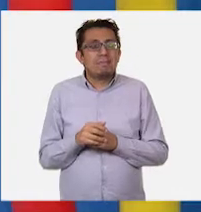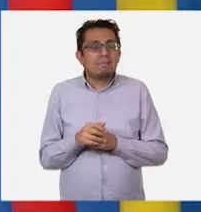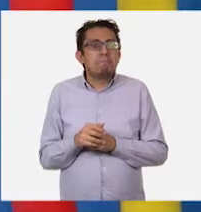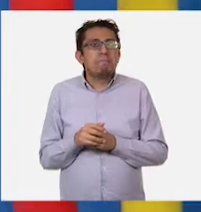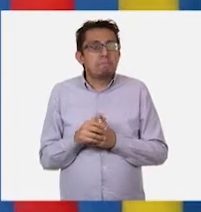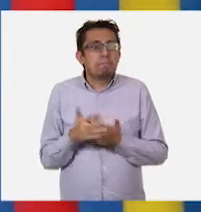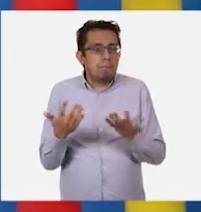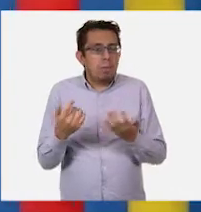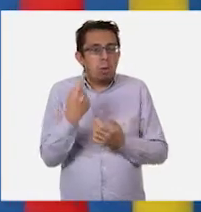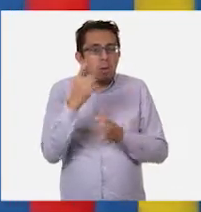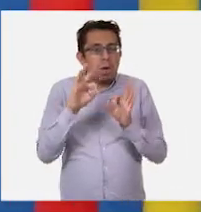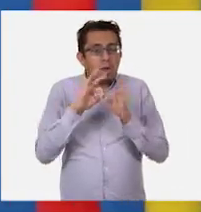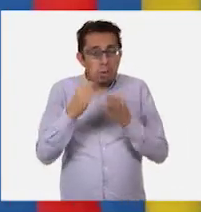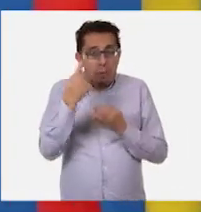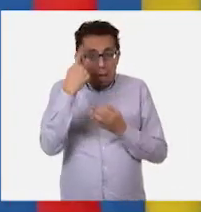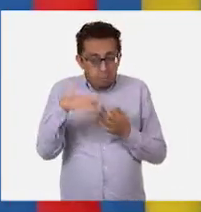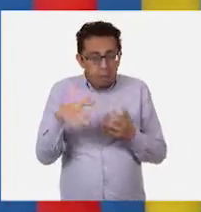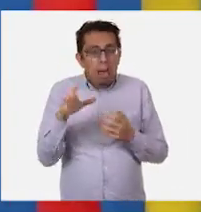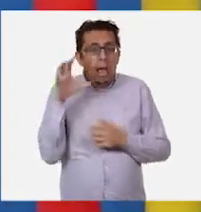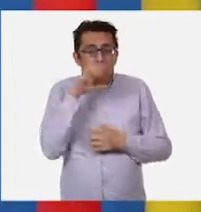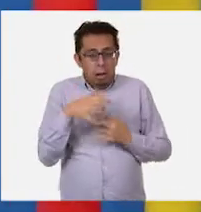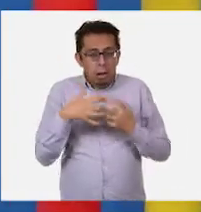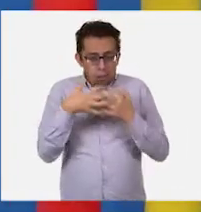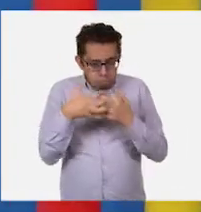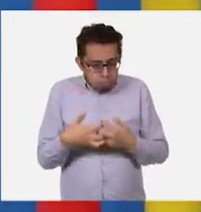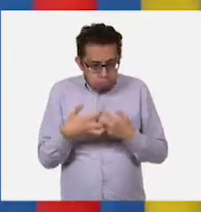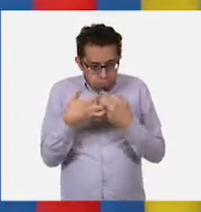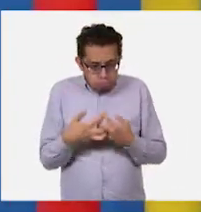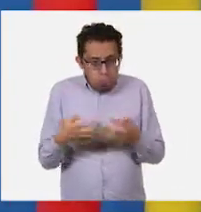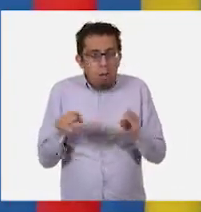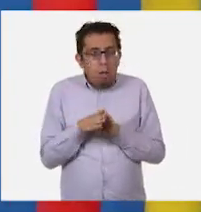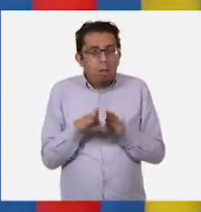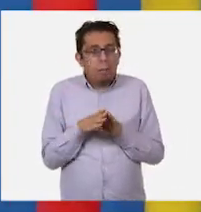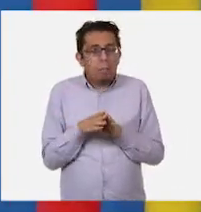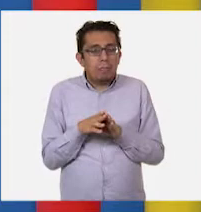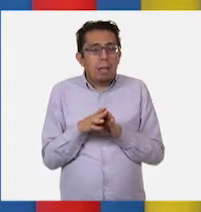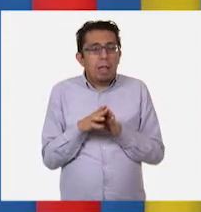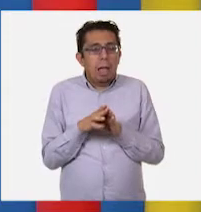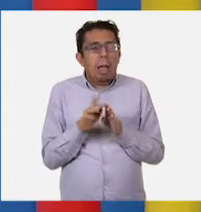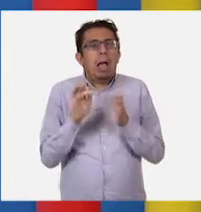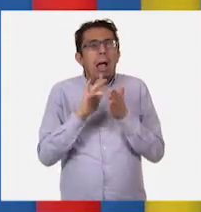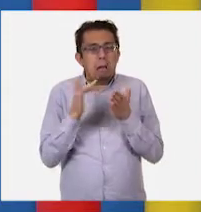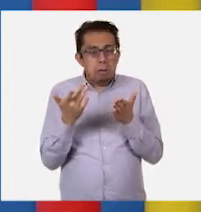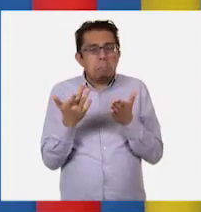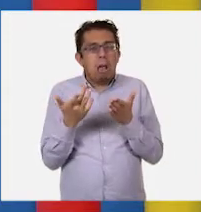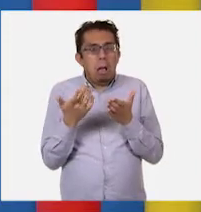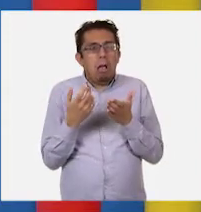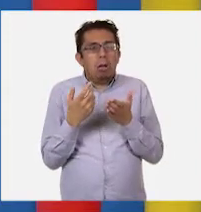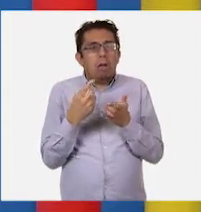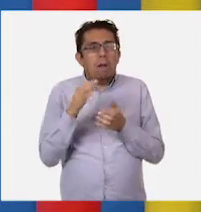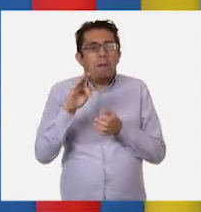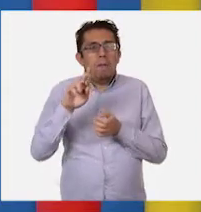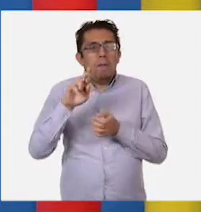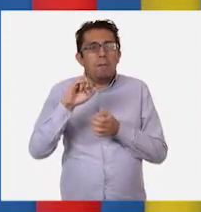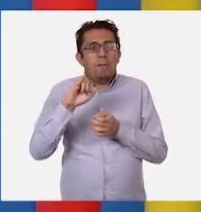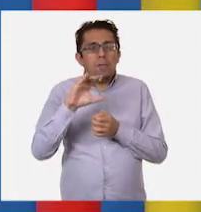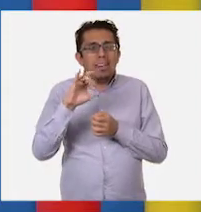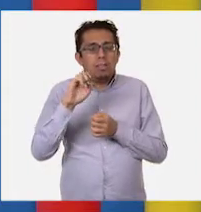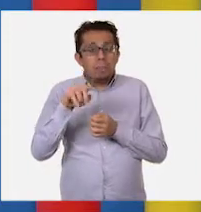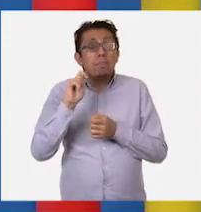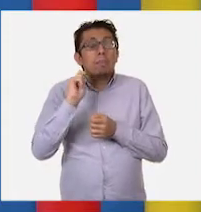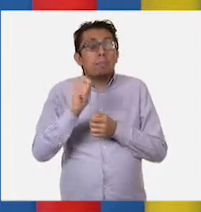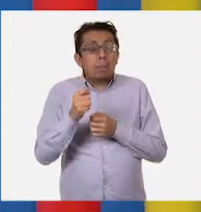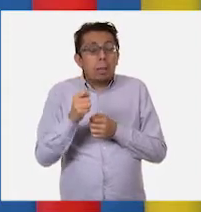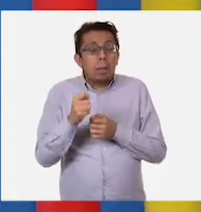una forma de generar calor, como nuestros antepasados, es a través de la fricción, la cual consiste en frotar trozos de